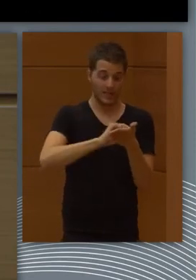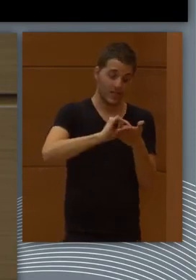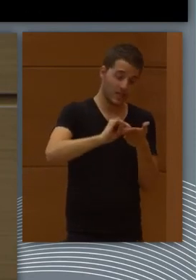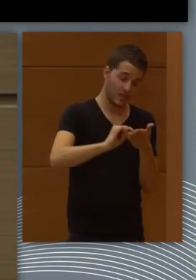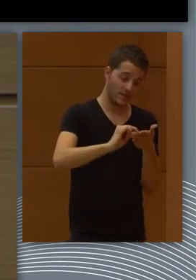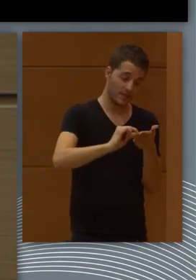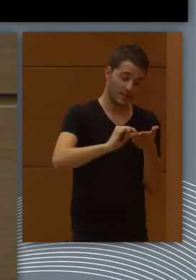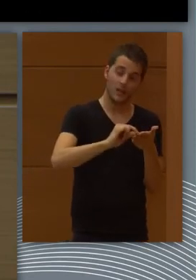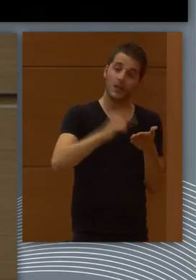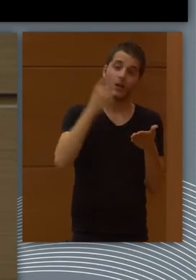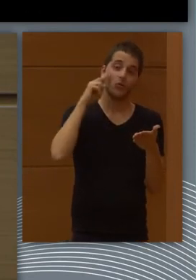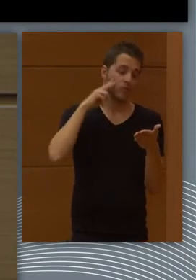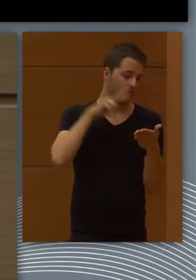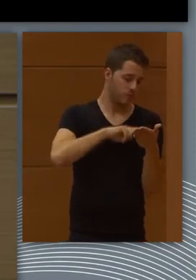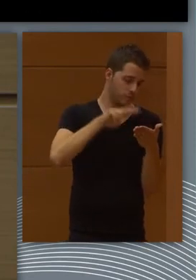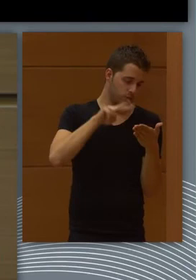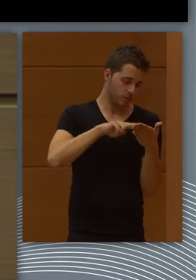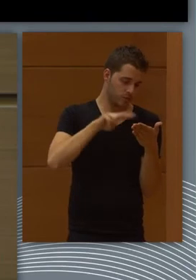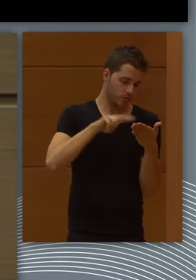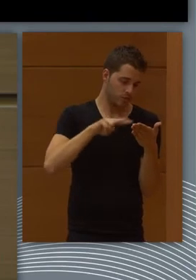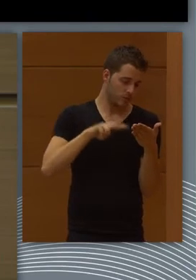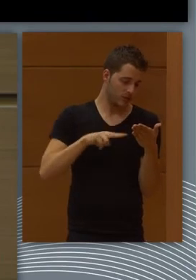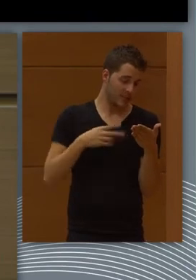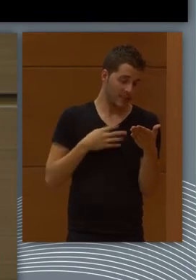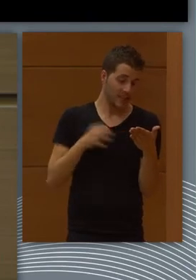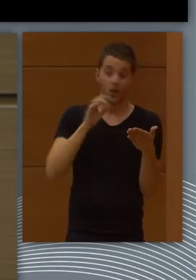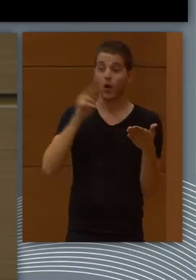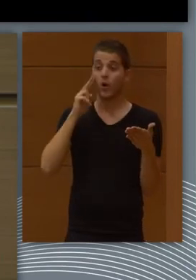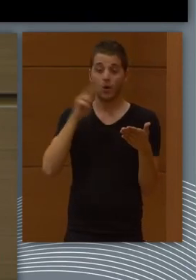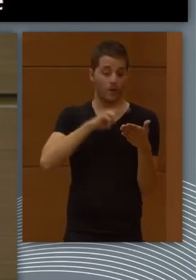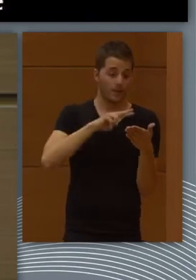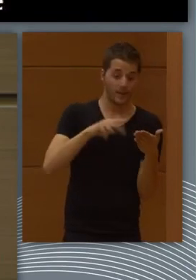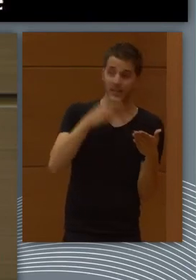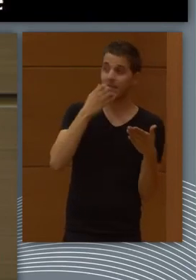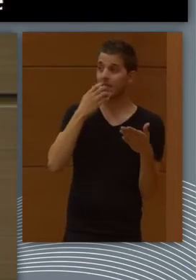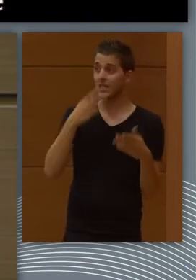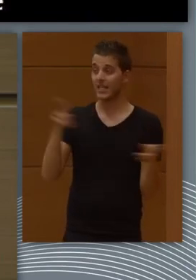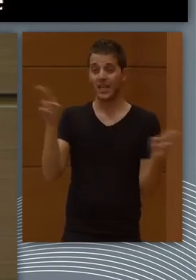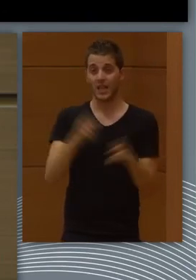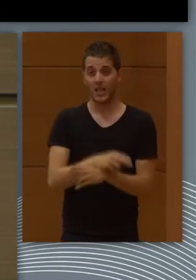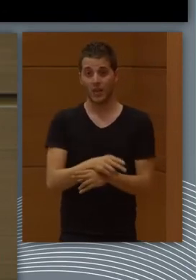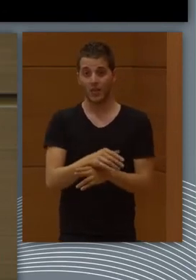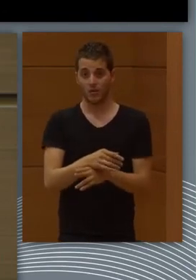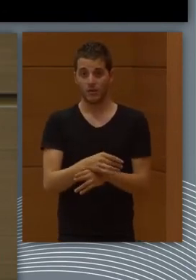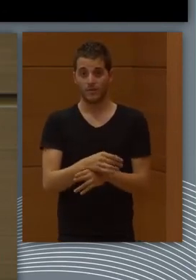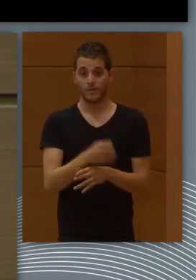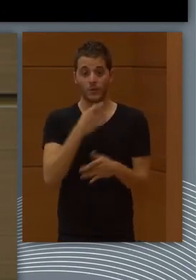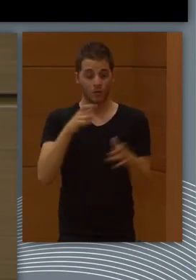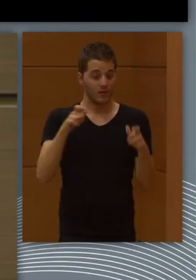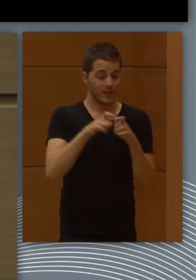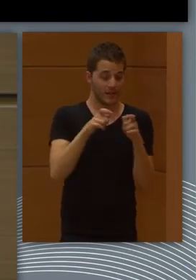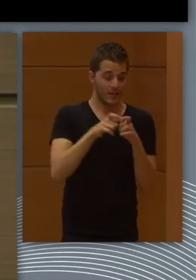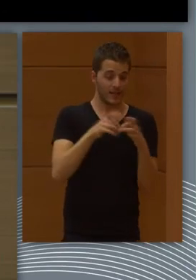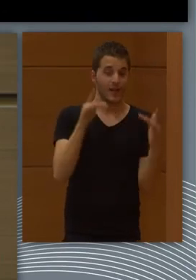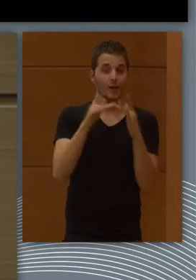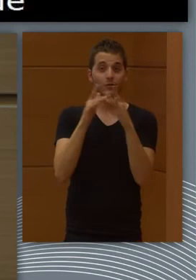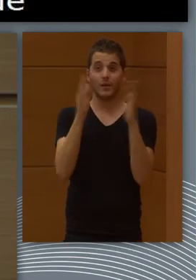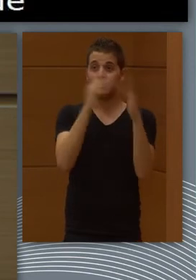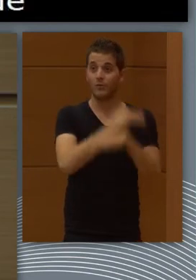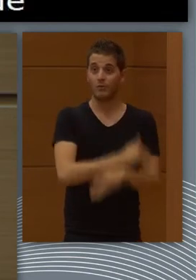magnética, podías leer o podías ver las cancelaciones que llevabas. Una tarjeta sin